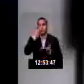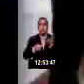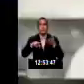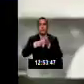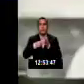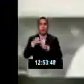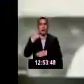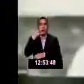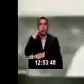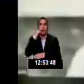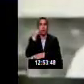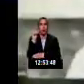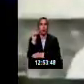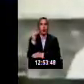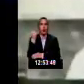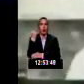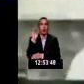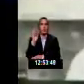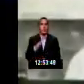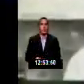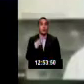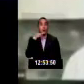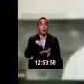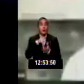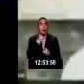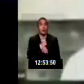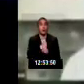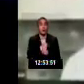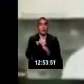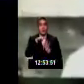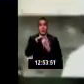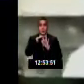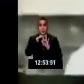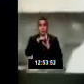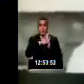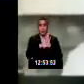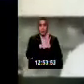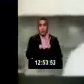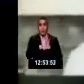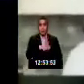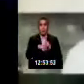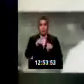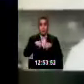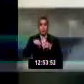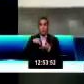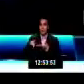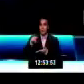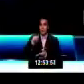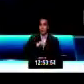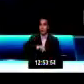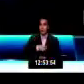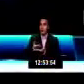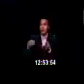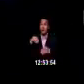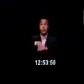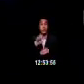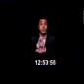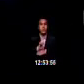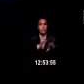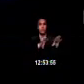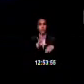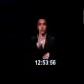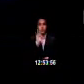los derechos de los menores. Porque si el trabajador llega a una reducción, no podría cubrir las pensiones. En el Ecuador se